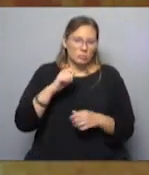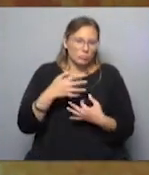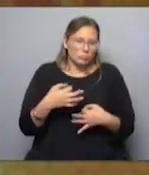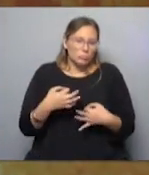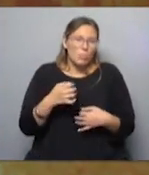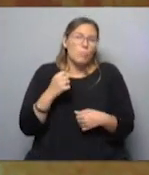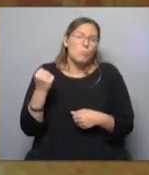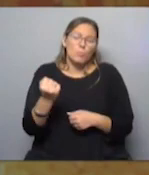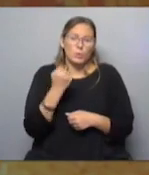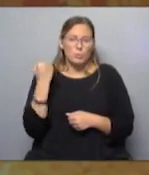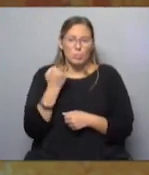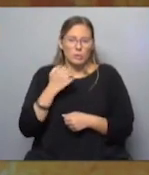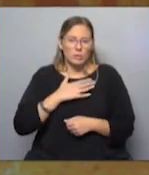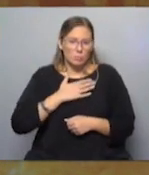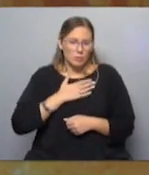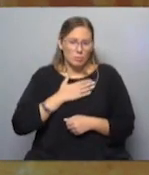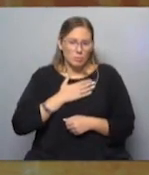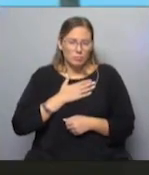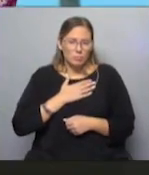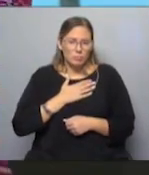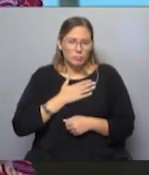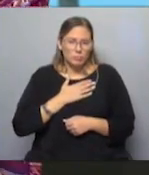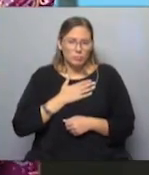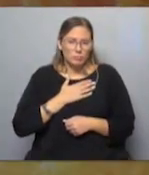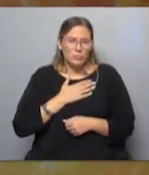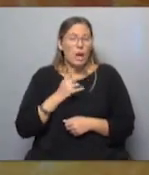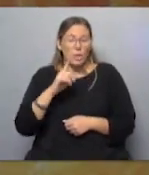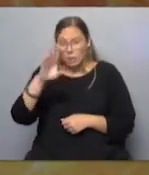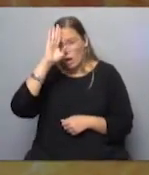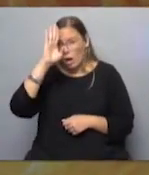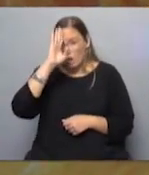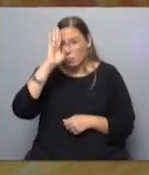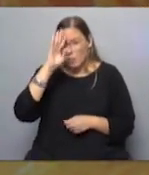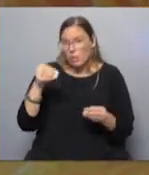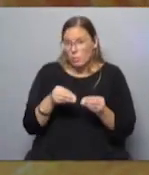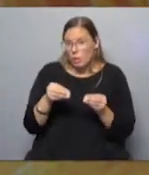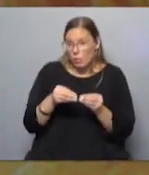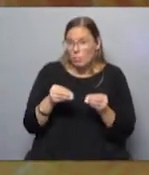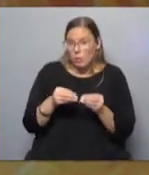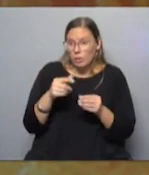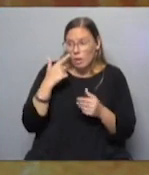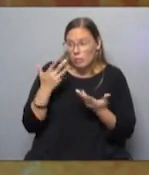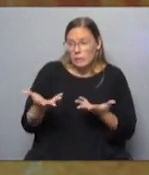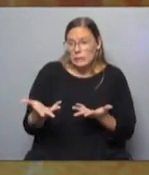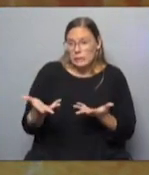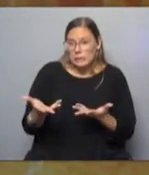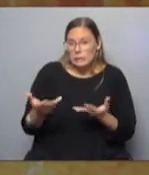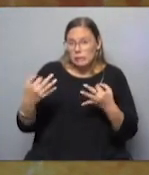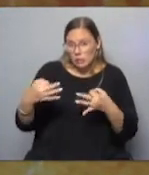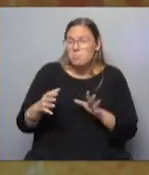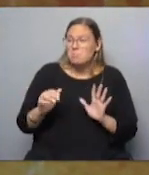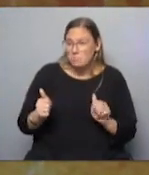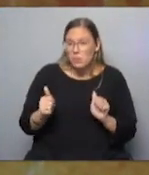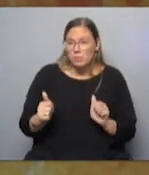muy muy importante para mí estar porque hay que aprender de una compañera y decir bueno está bien